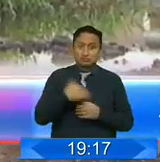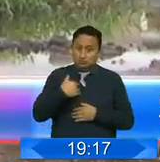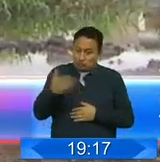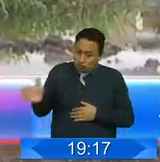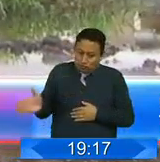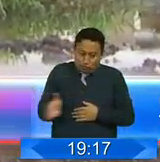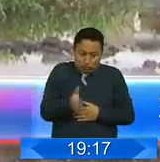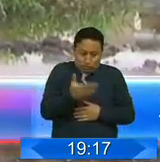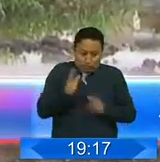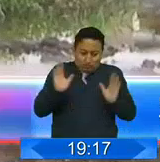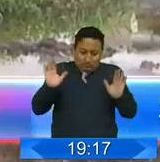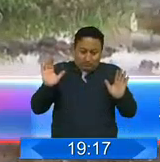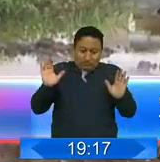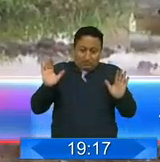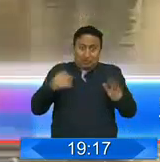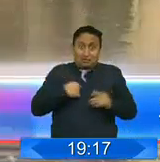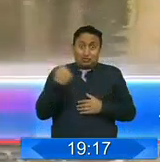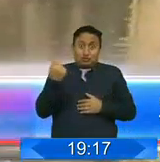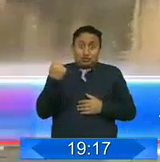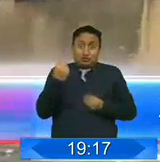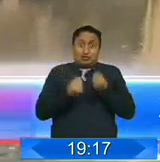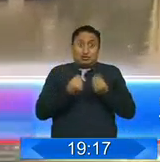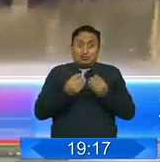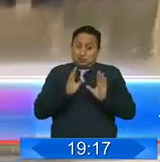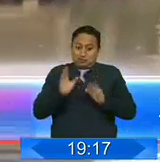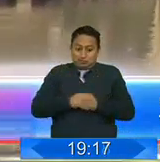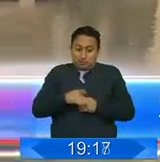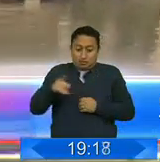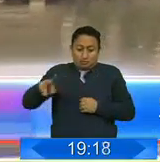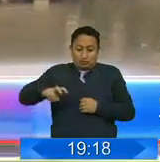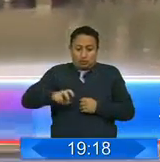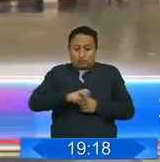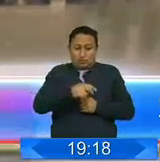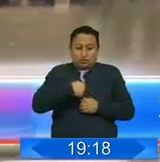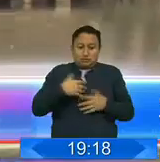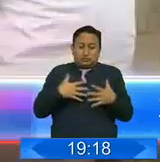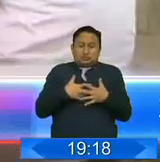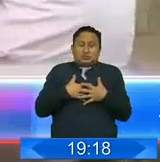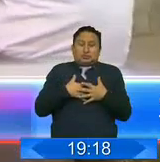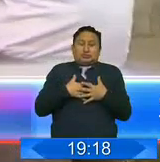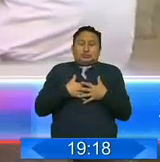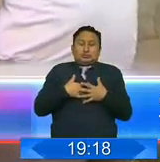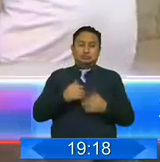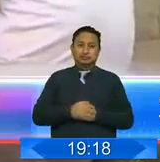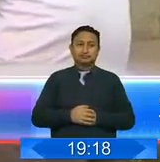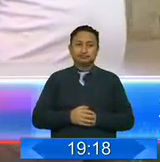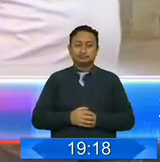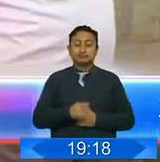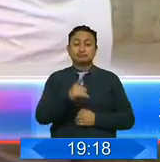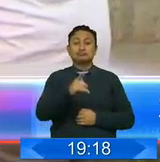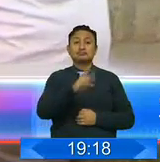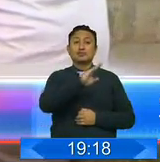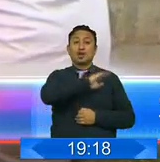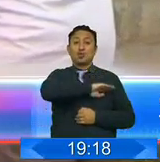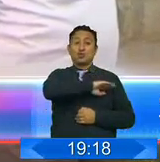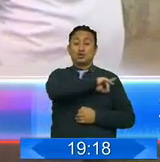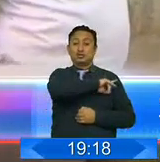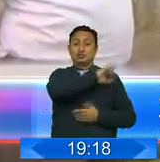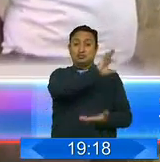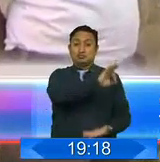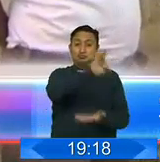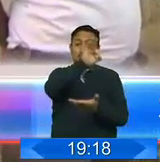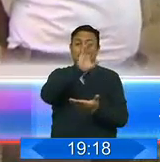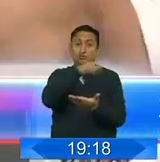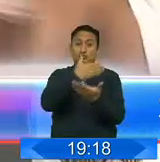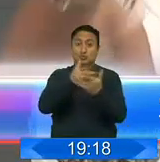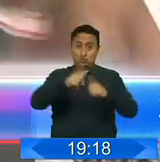pasara, si estaba sola en casa, entonces yo la dejé que pasara nomás porque me dio mucho miedo. Un vocero del municipio del Cantón Ferroviario acudió